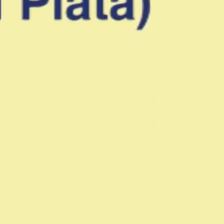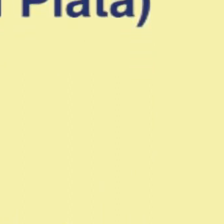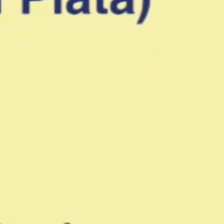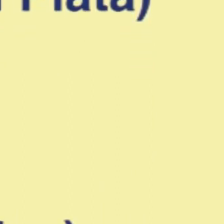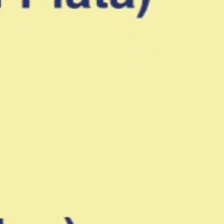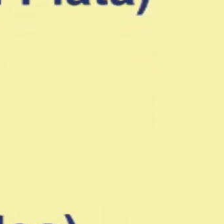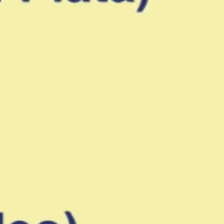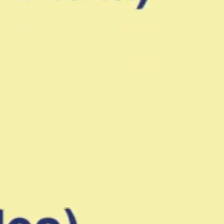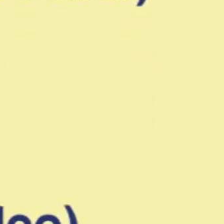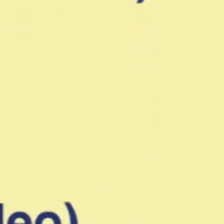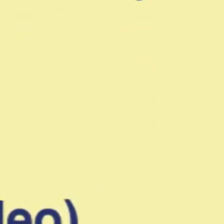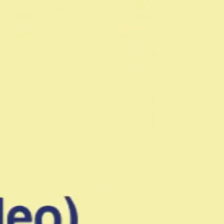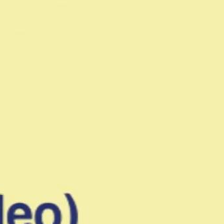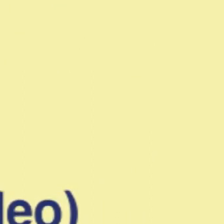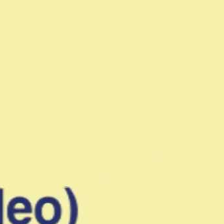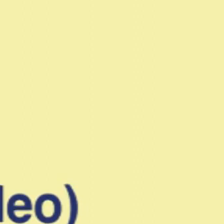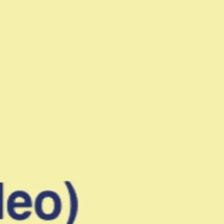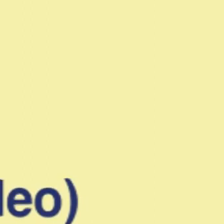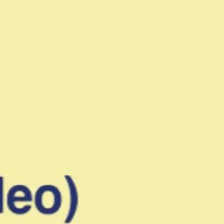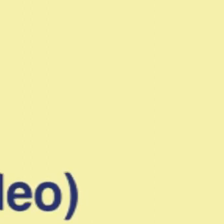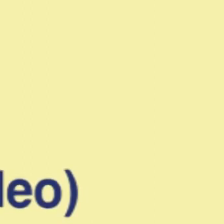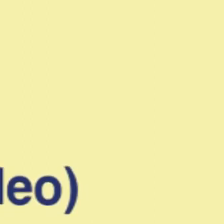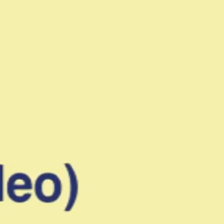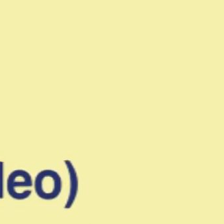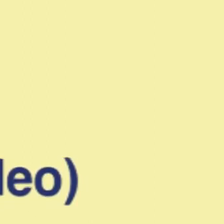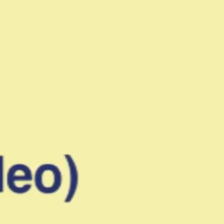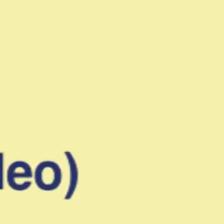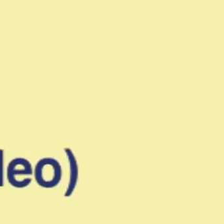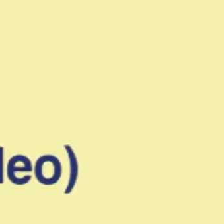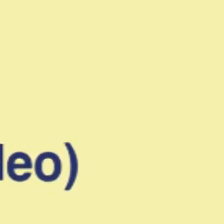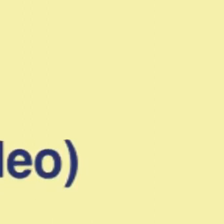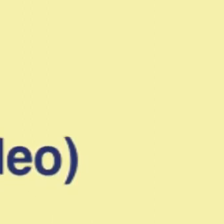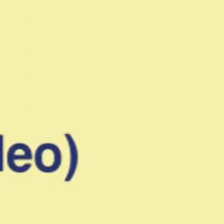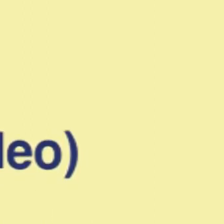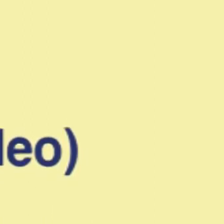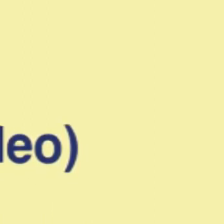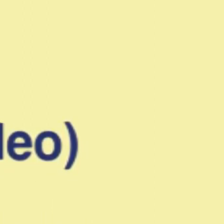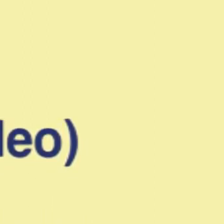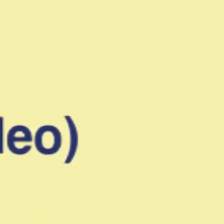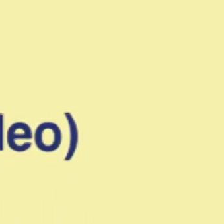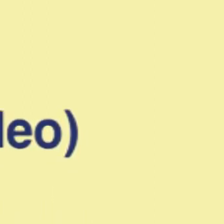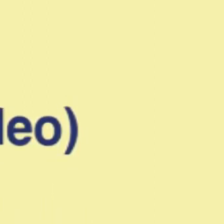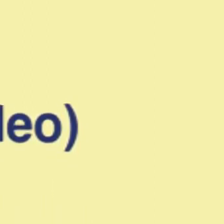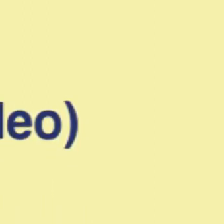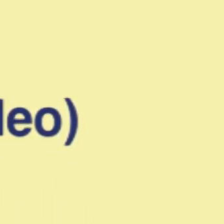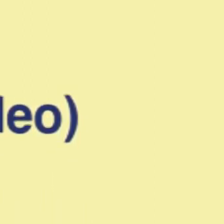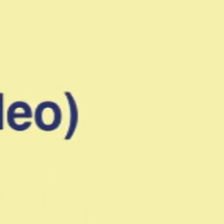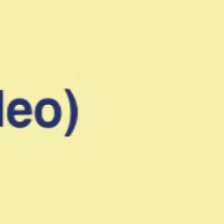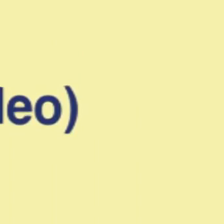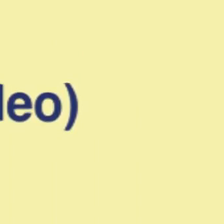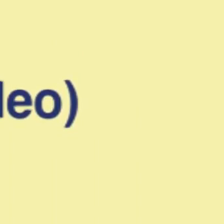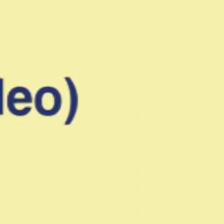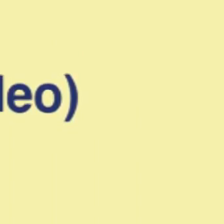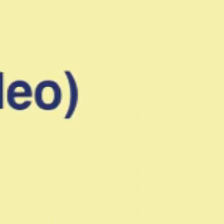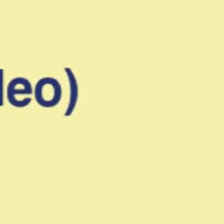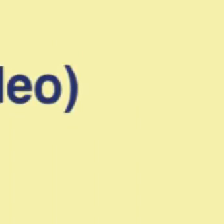de la escuela número 123 de San José, en Ciudad del Plata, la docente Cristina Peña. El tercer premio es para el tercer año